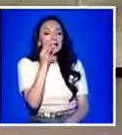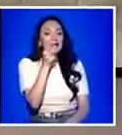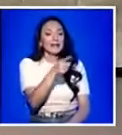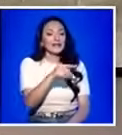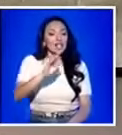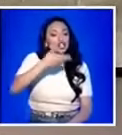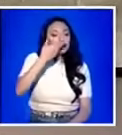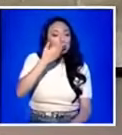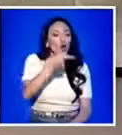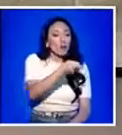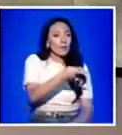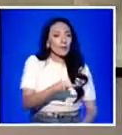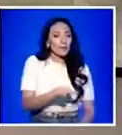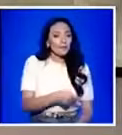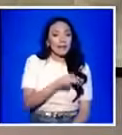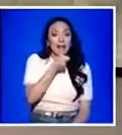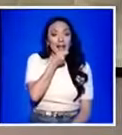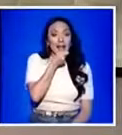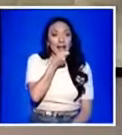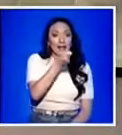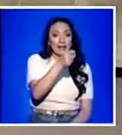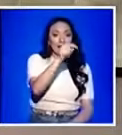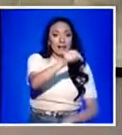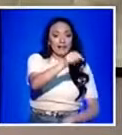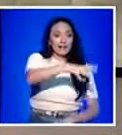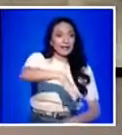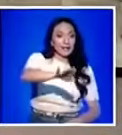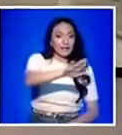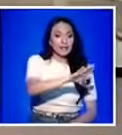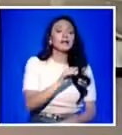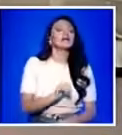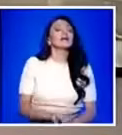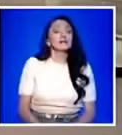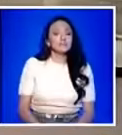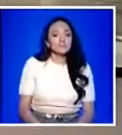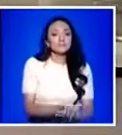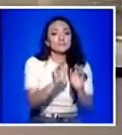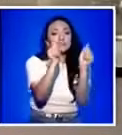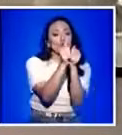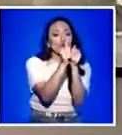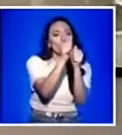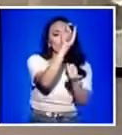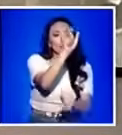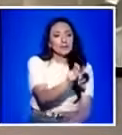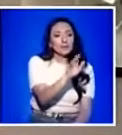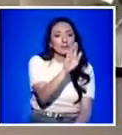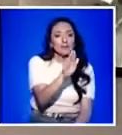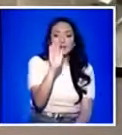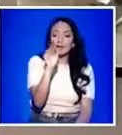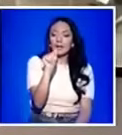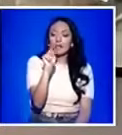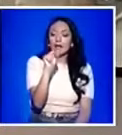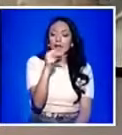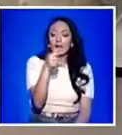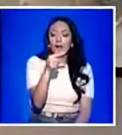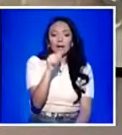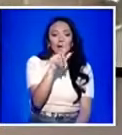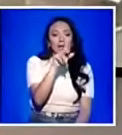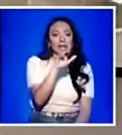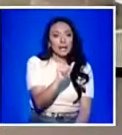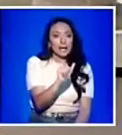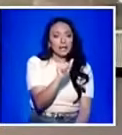fanesca. Muy buenos días. Nuestro equipo móvil está en esa zona del sur de Quito, junto a la vecina Angélica Viracocha,